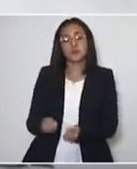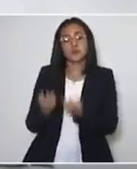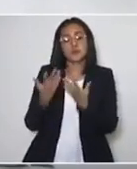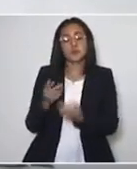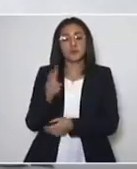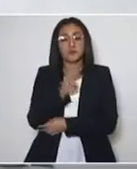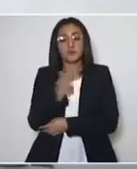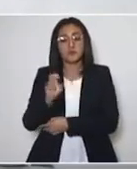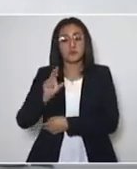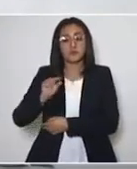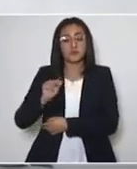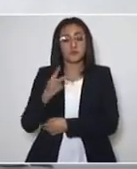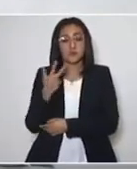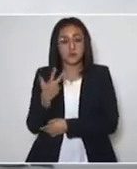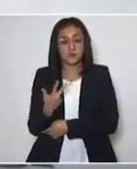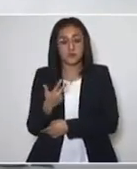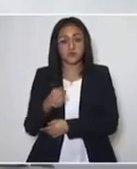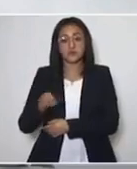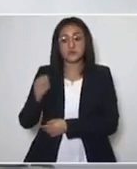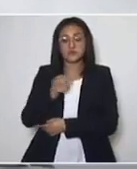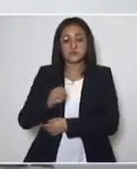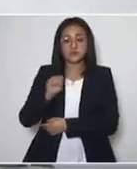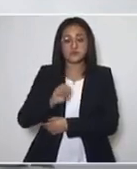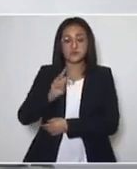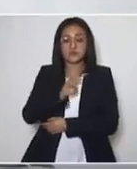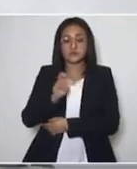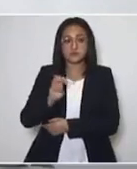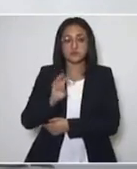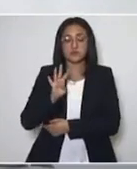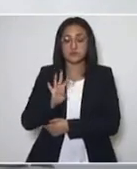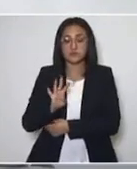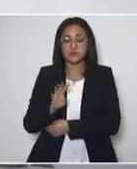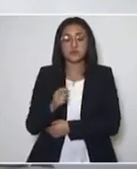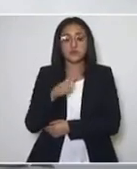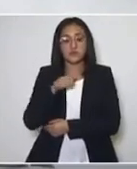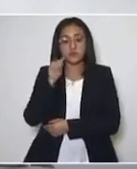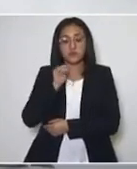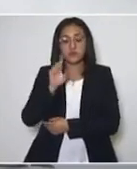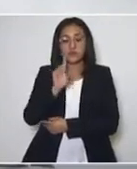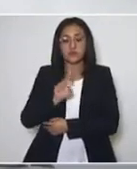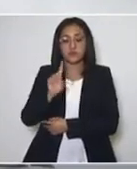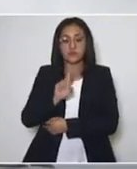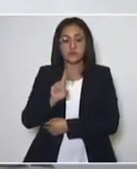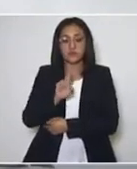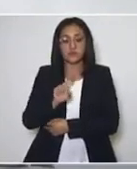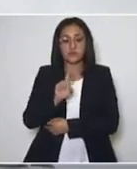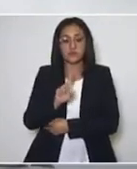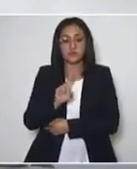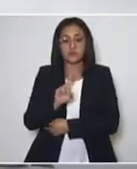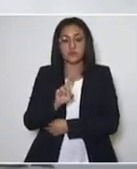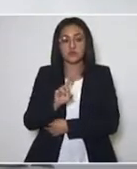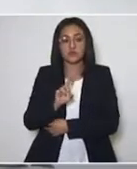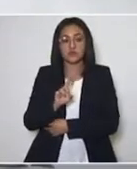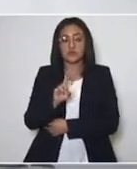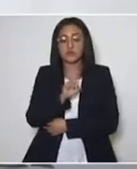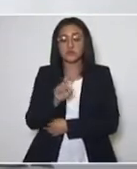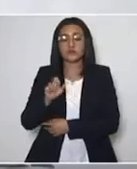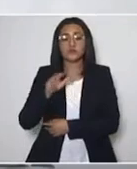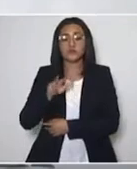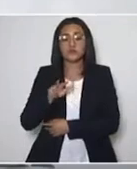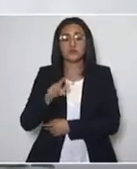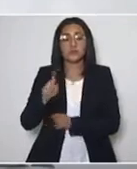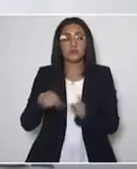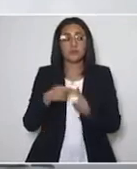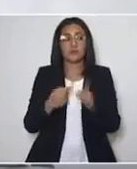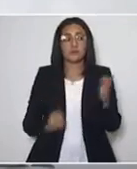noche, 288. A corte del sábado, 304. Y a corte de ayer, domingo por la noche, 118